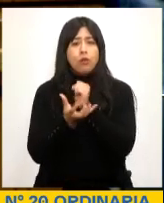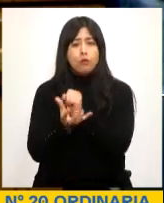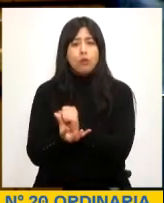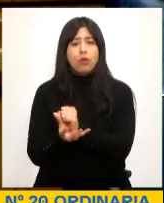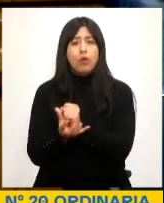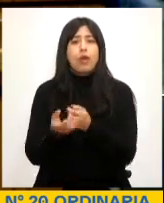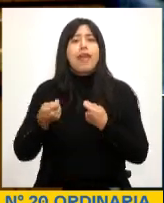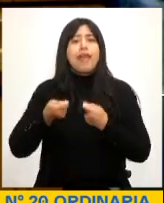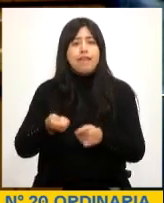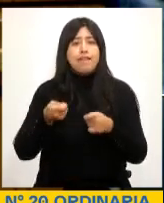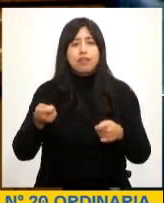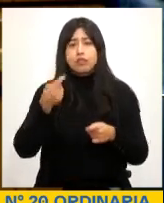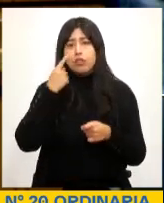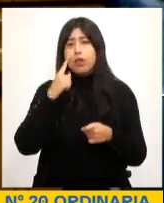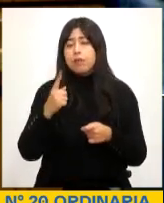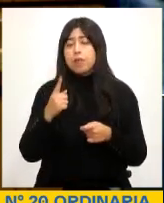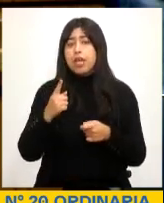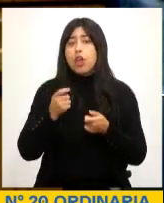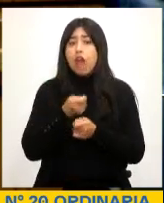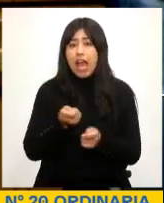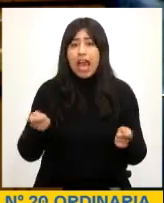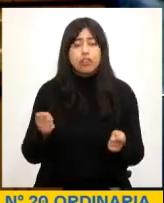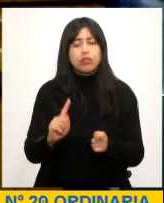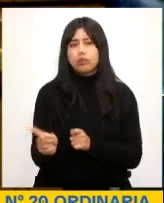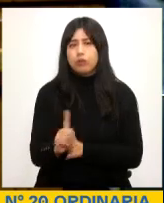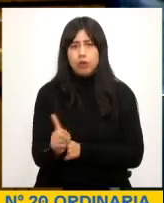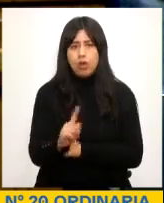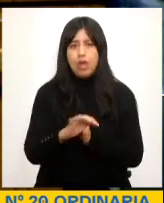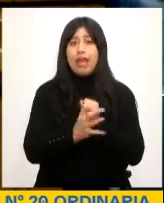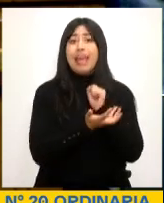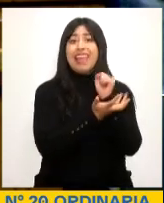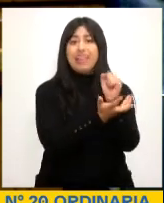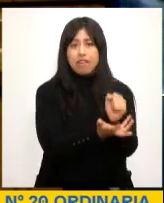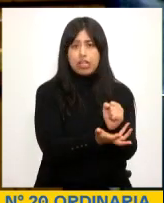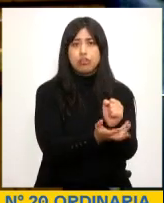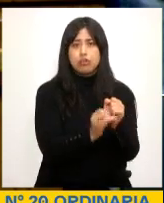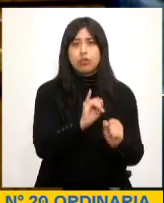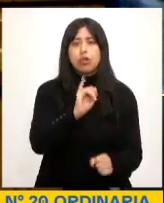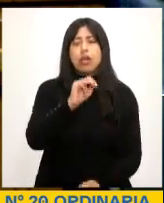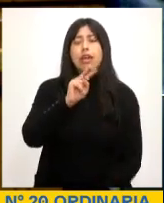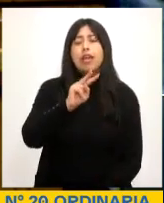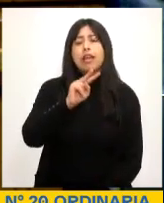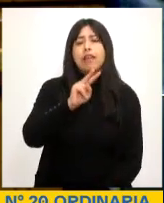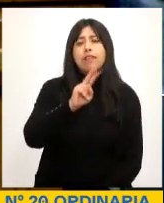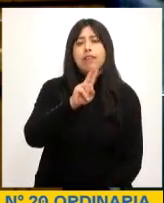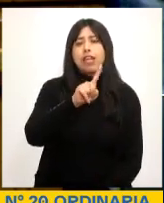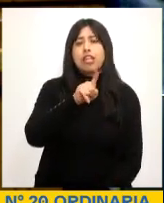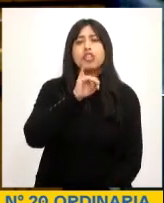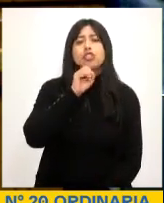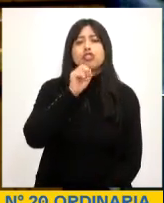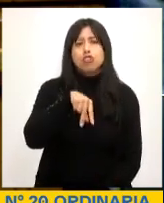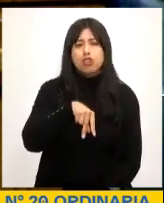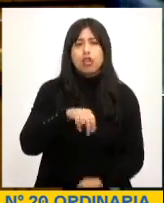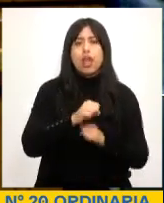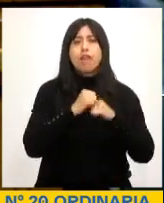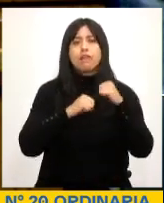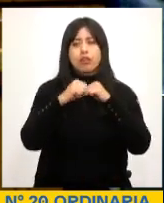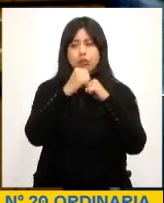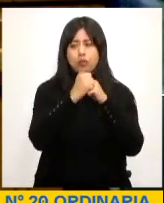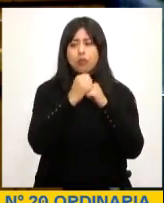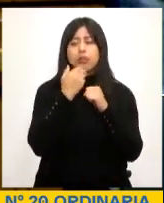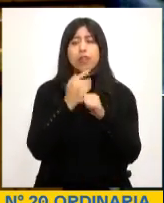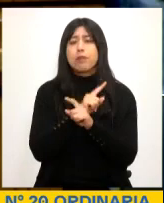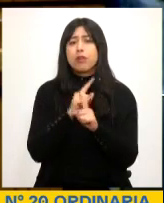para gasto lo anterior implicado que estos dineros solo hayan sido invertidos en infraestructura y No necesariamente asociad al